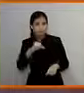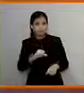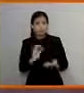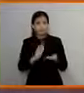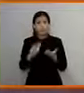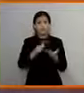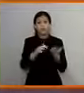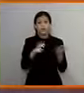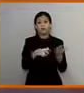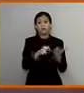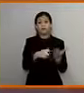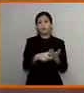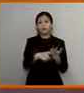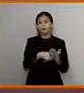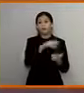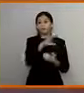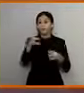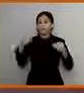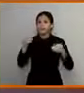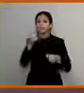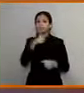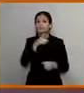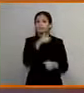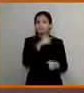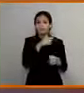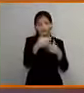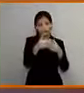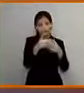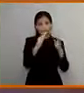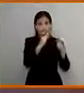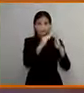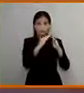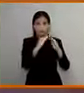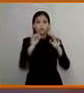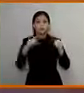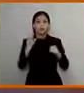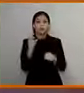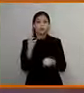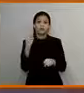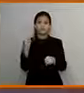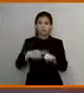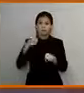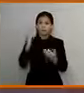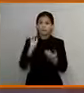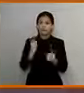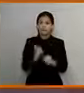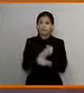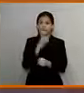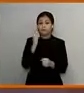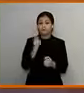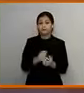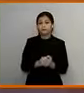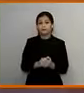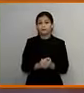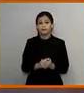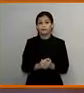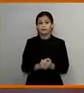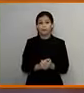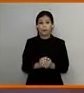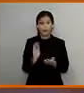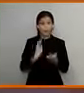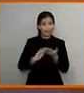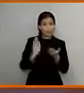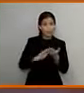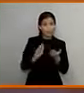boleto de la diaria en cualquier punto de venta loto más cercano. Recuerda que podrías estar ganando 60 veces tu inversión. Así que no pierdas la oportunidad de